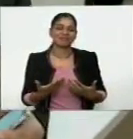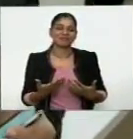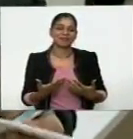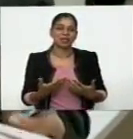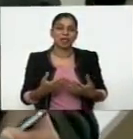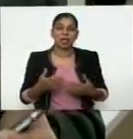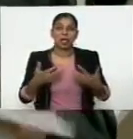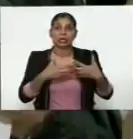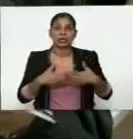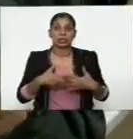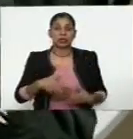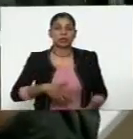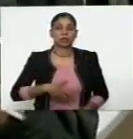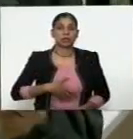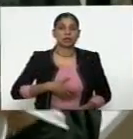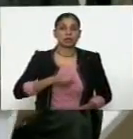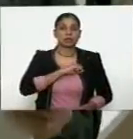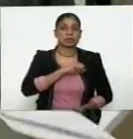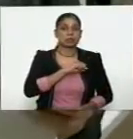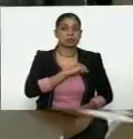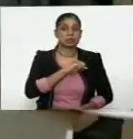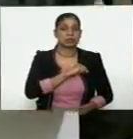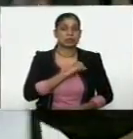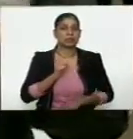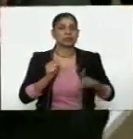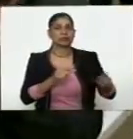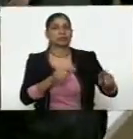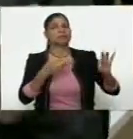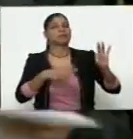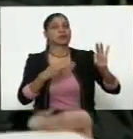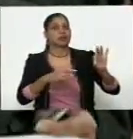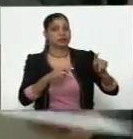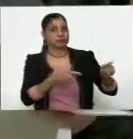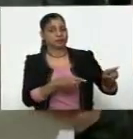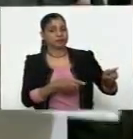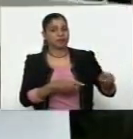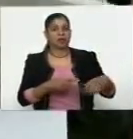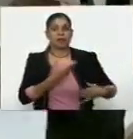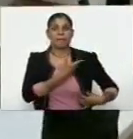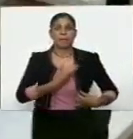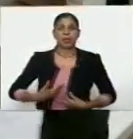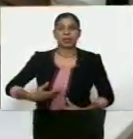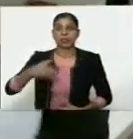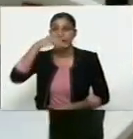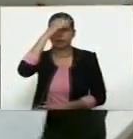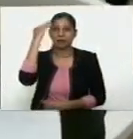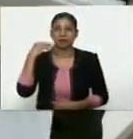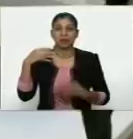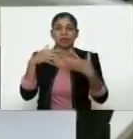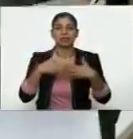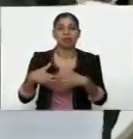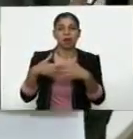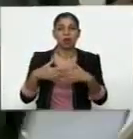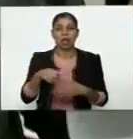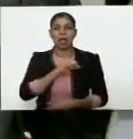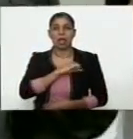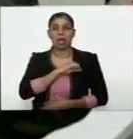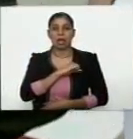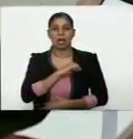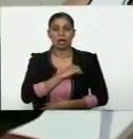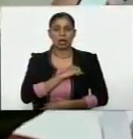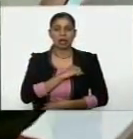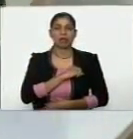los gringos. Y no solamente a los gringos, no solamente a Donald Trump, no solamente a esos contumaces vagabundos de